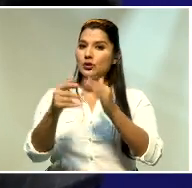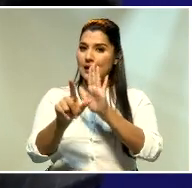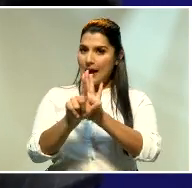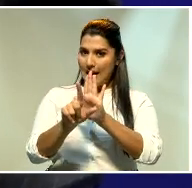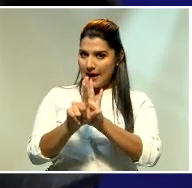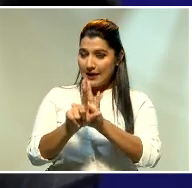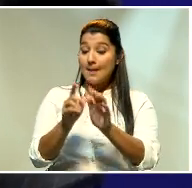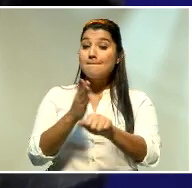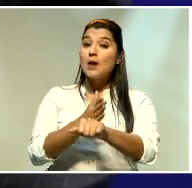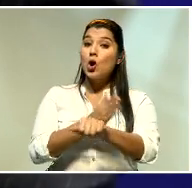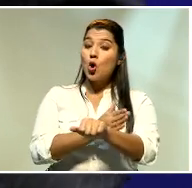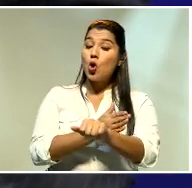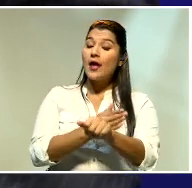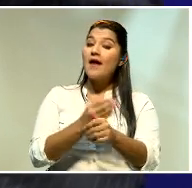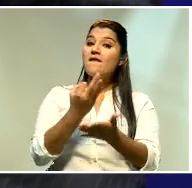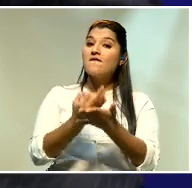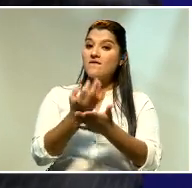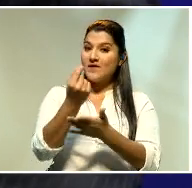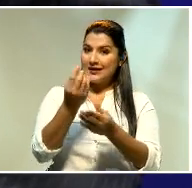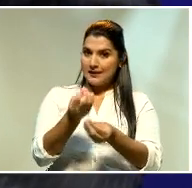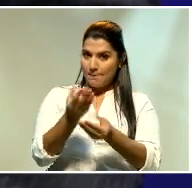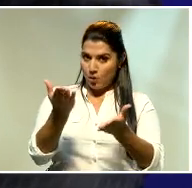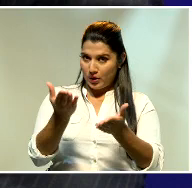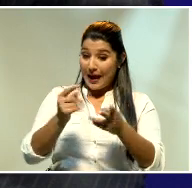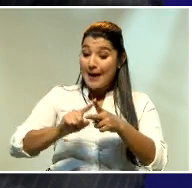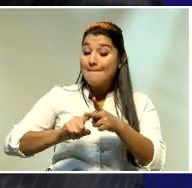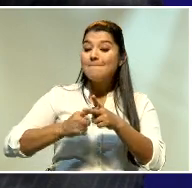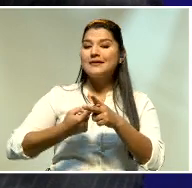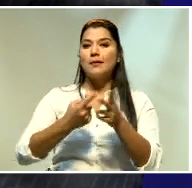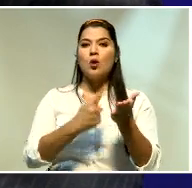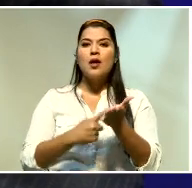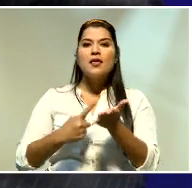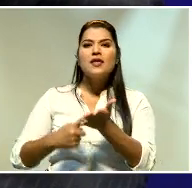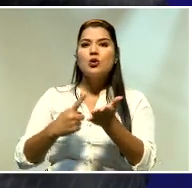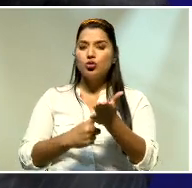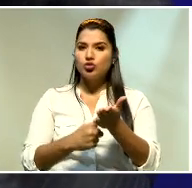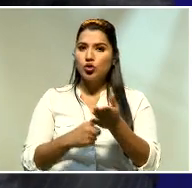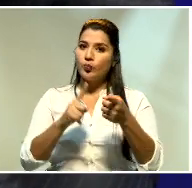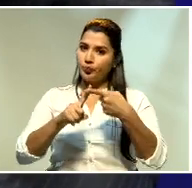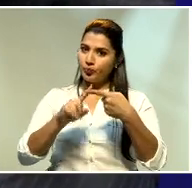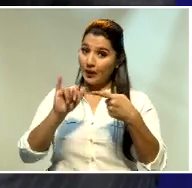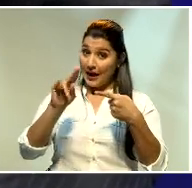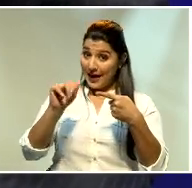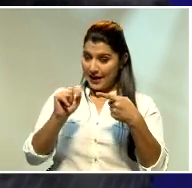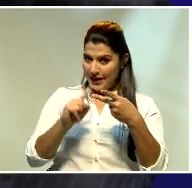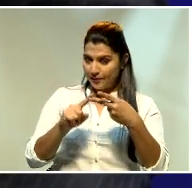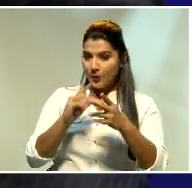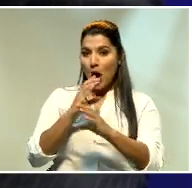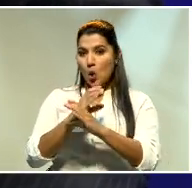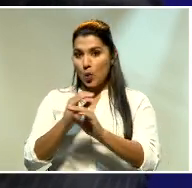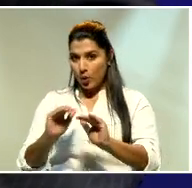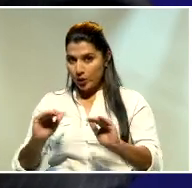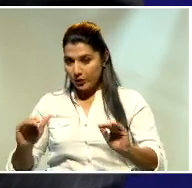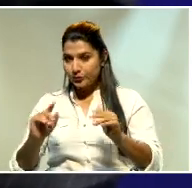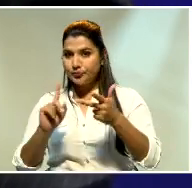de fortalecimiento de las finanzas, se entra la discusión de que se cuenta la parte de INAH, la parte de cuido y la